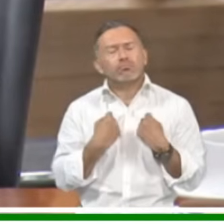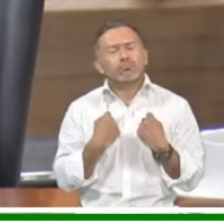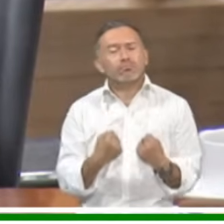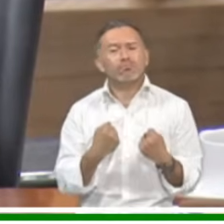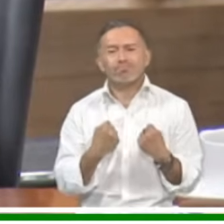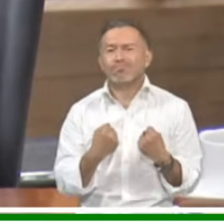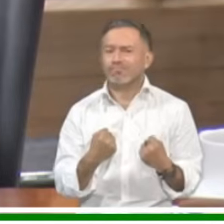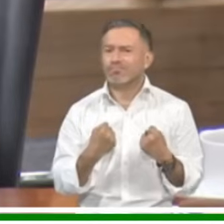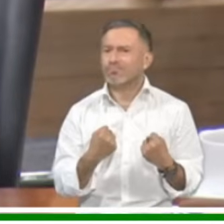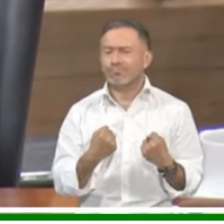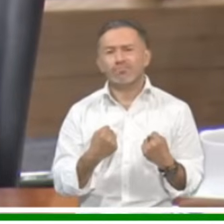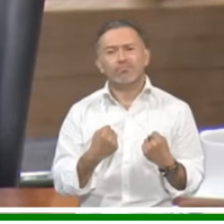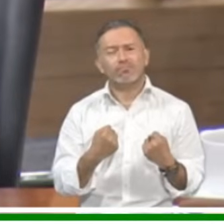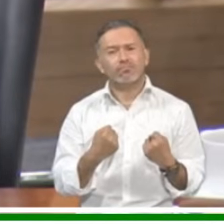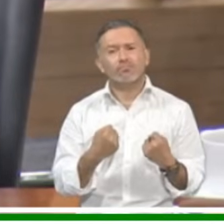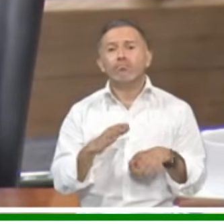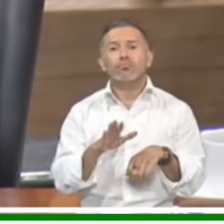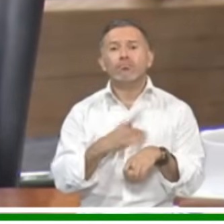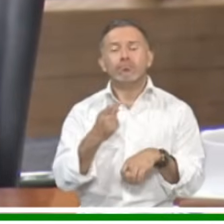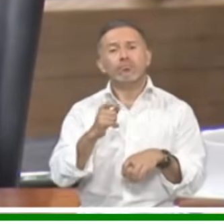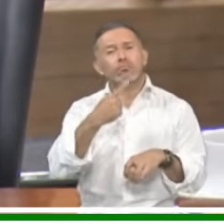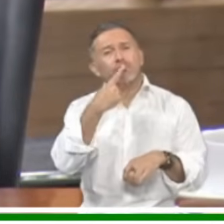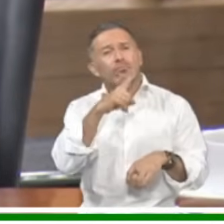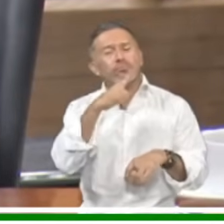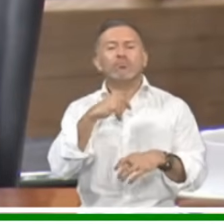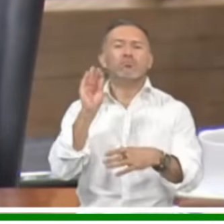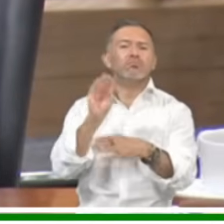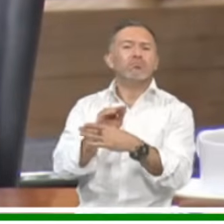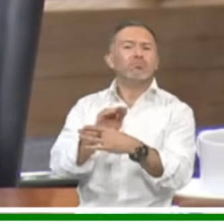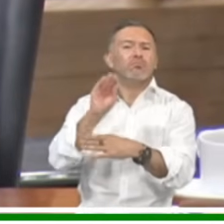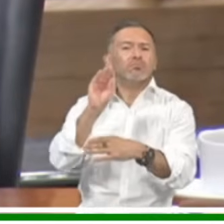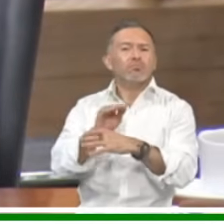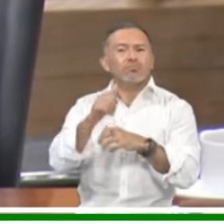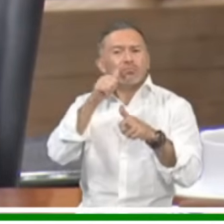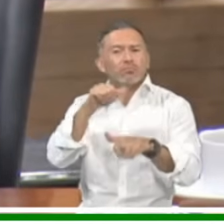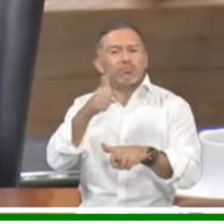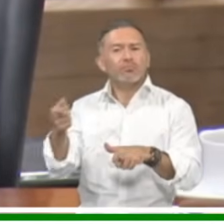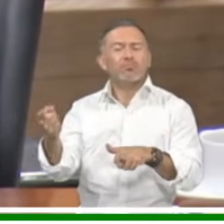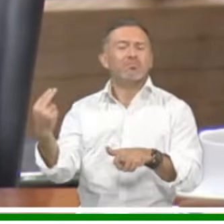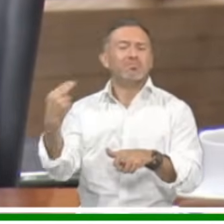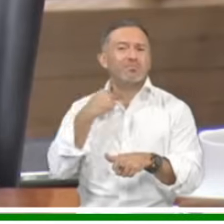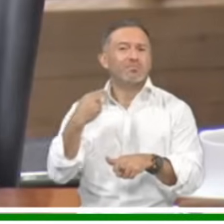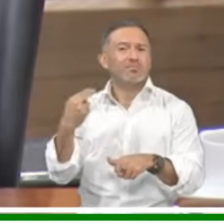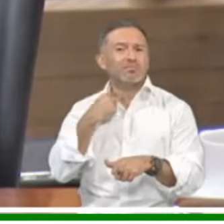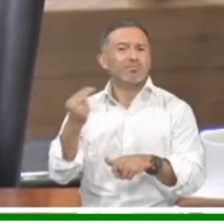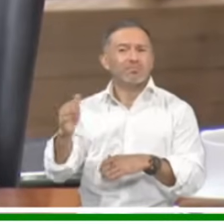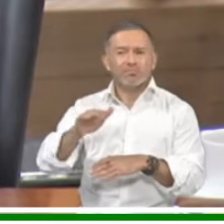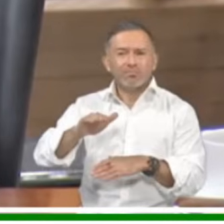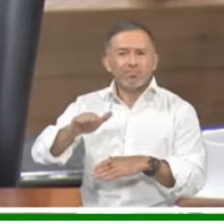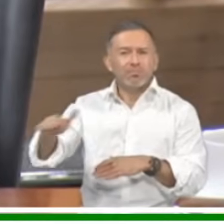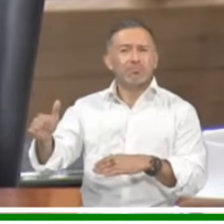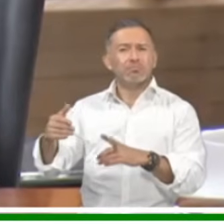escuchadas, porque han sido asesinadas, porque han sido desaparecidas, porque han